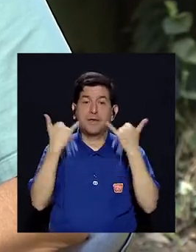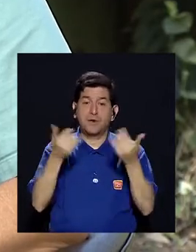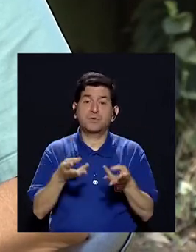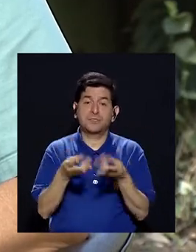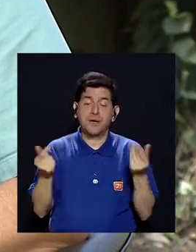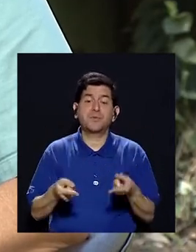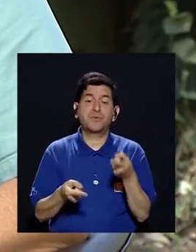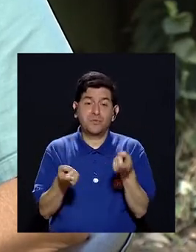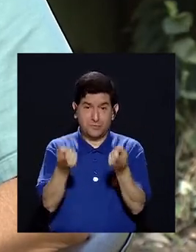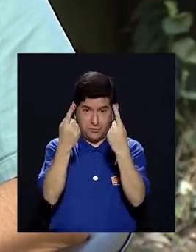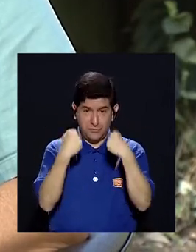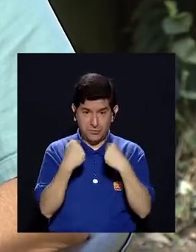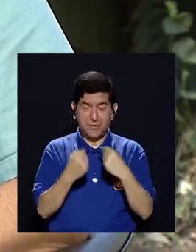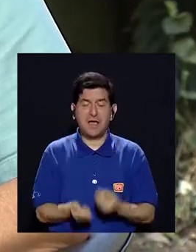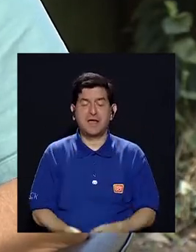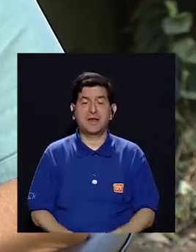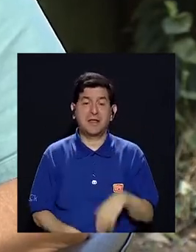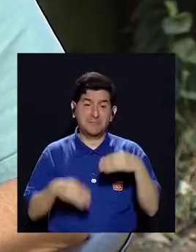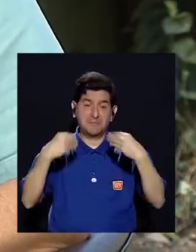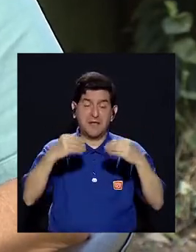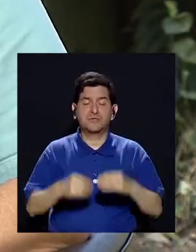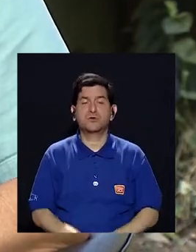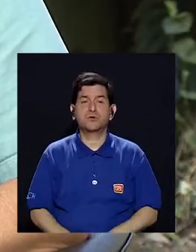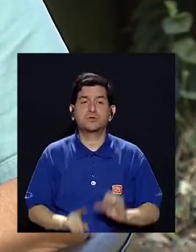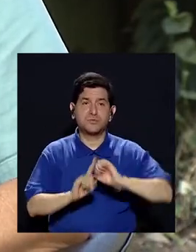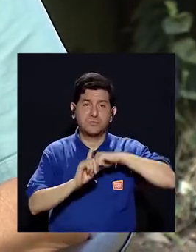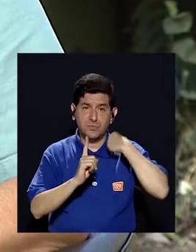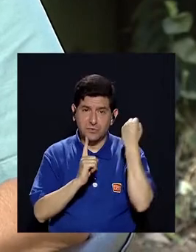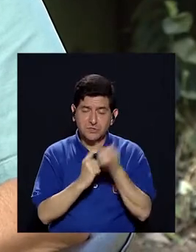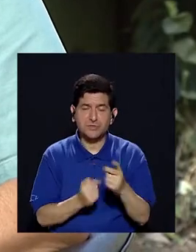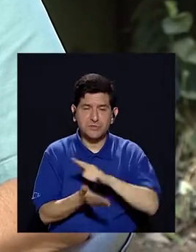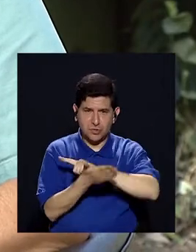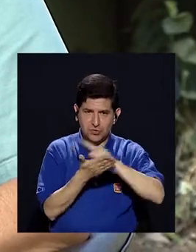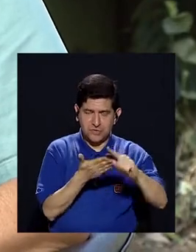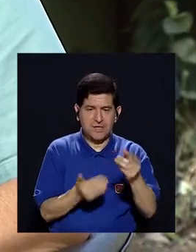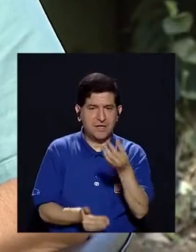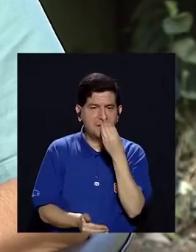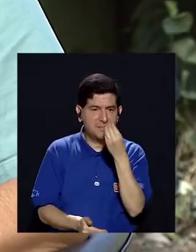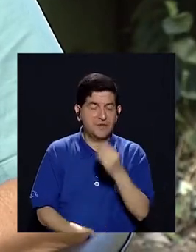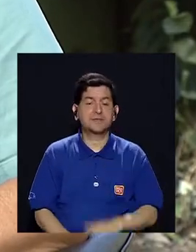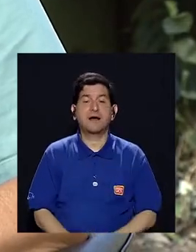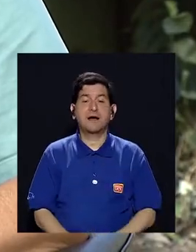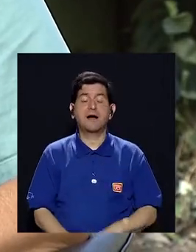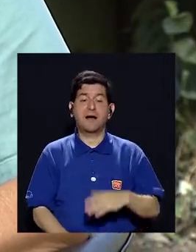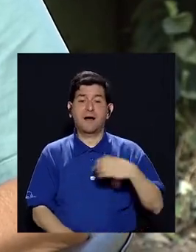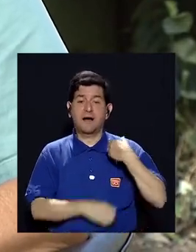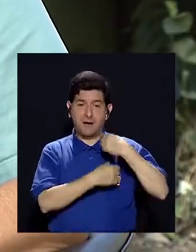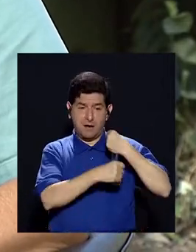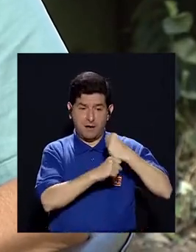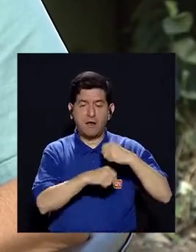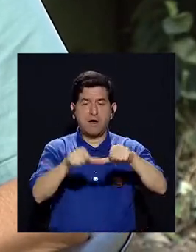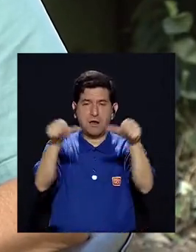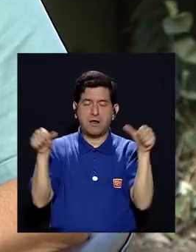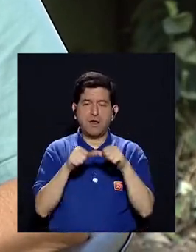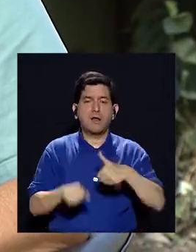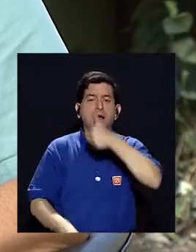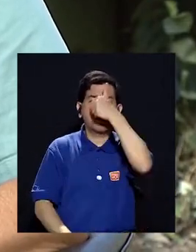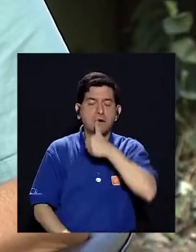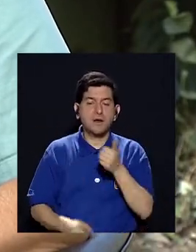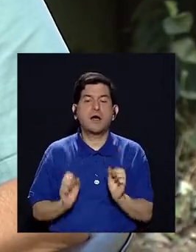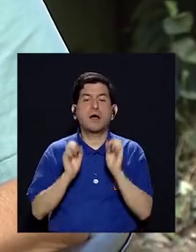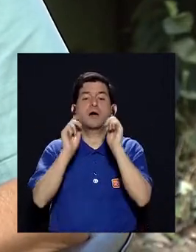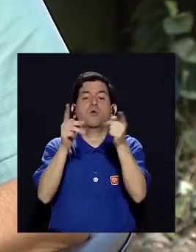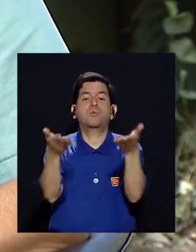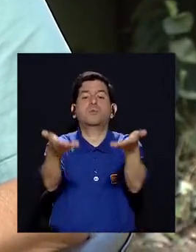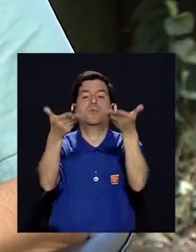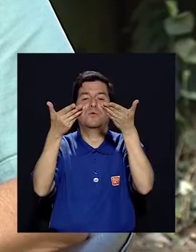ya hay productos que vienen en plástico, porque por razones higiénicas, de inocuidad de alimentos, tiene que venir el plástico, es que la municipalidad, que el sector privado me ofrezca